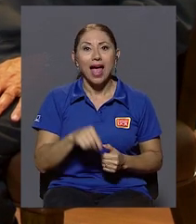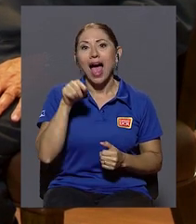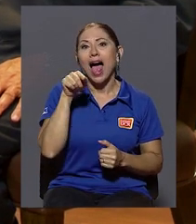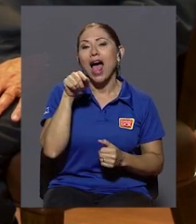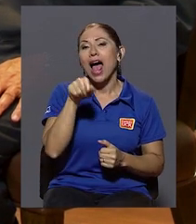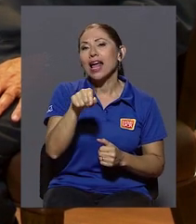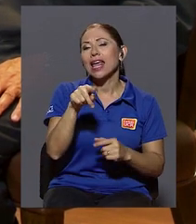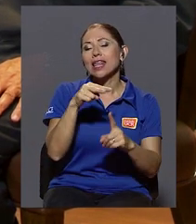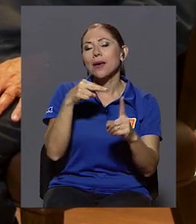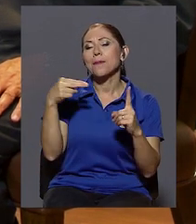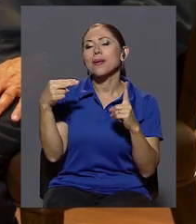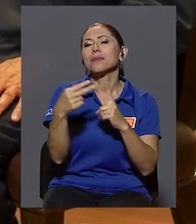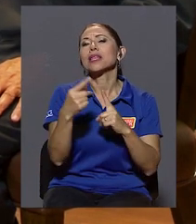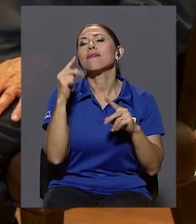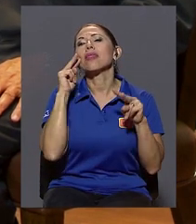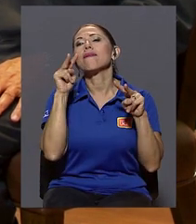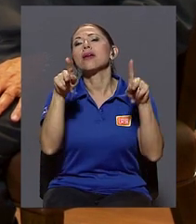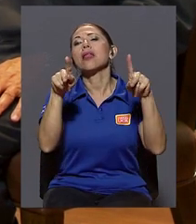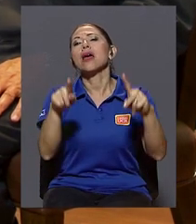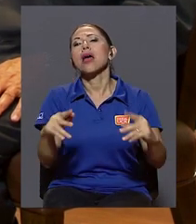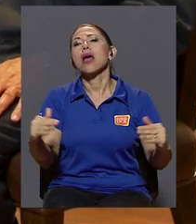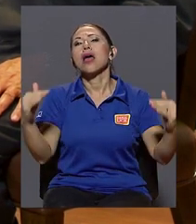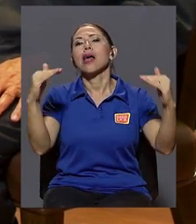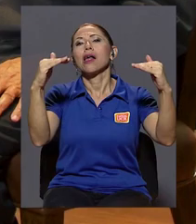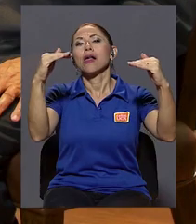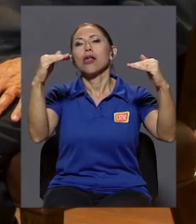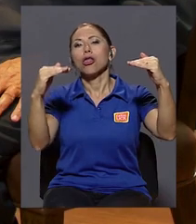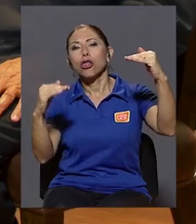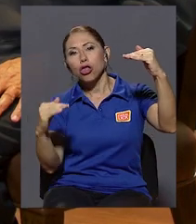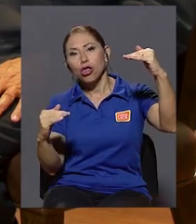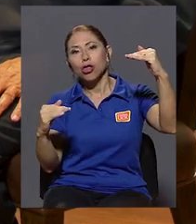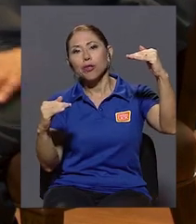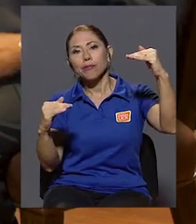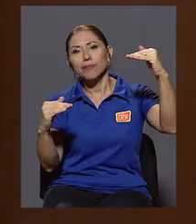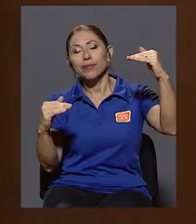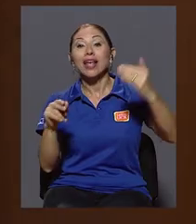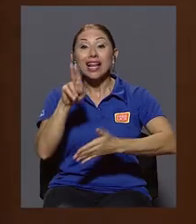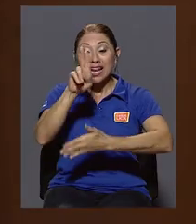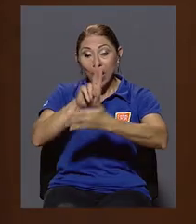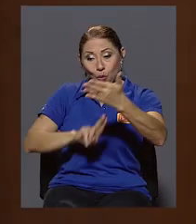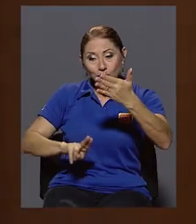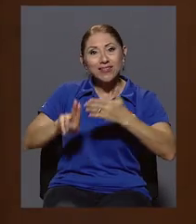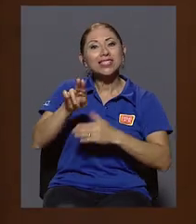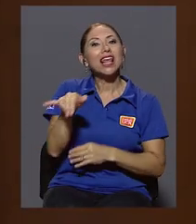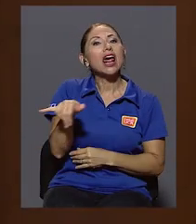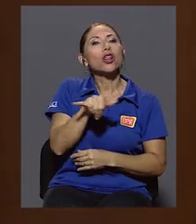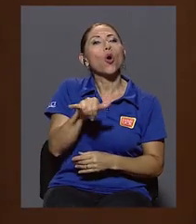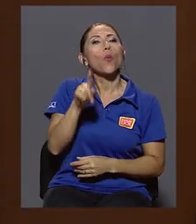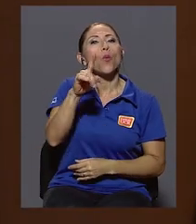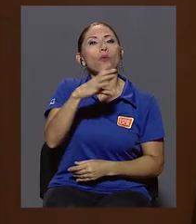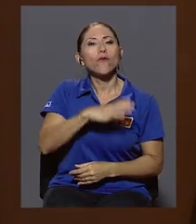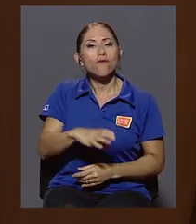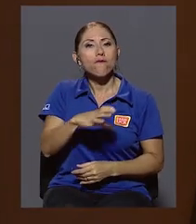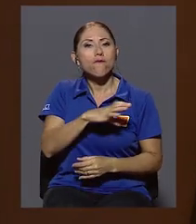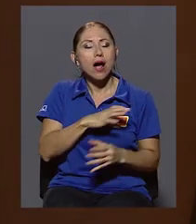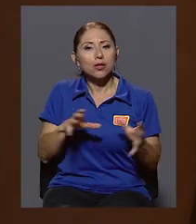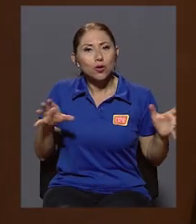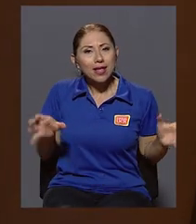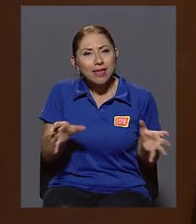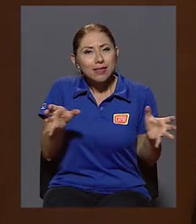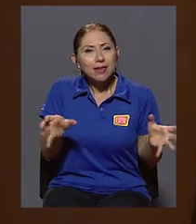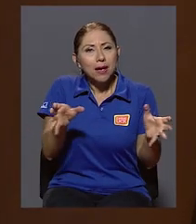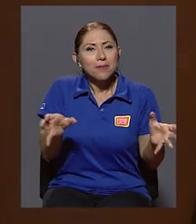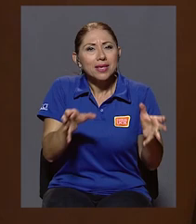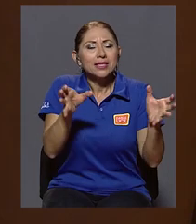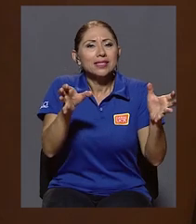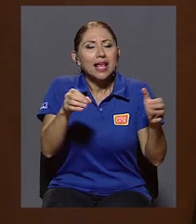sobre la desigualdad. Entonces, la universidad como un factor que dinamice